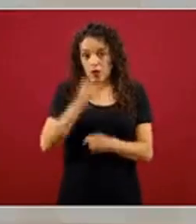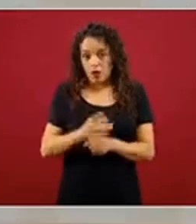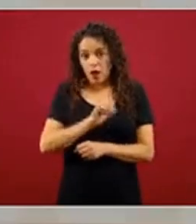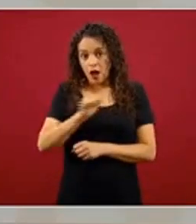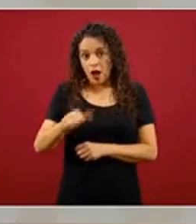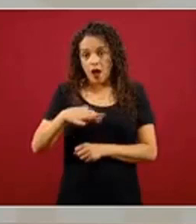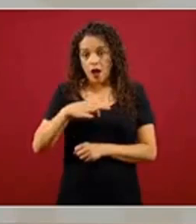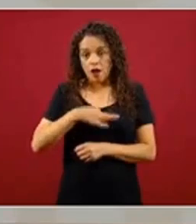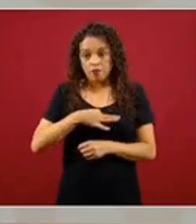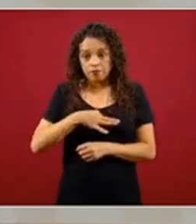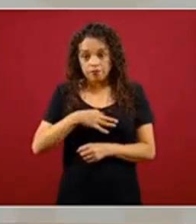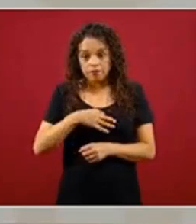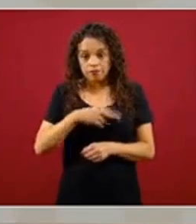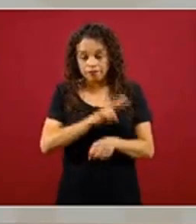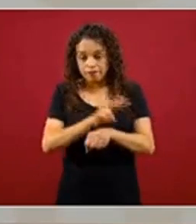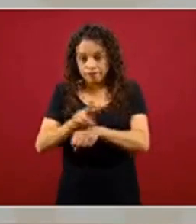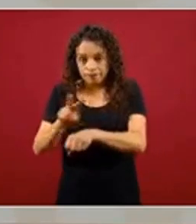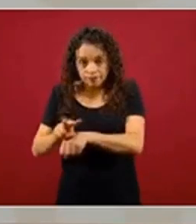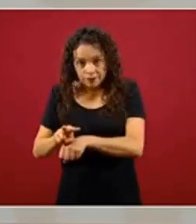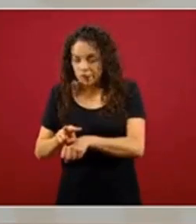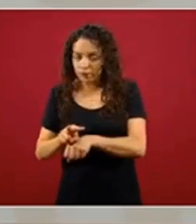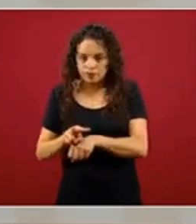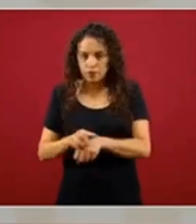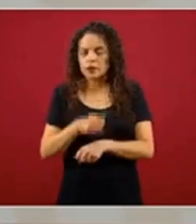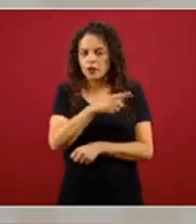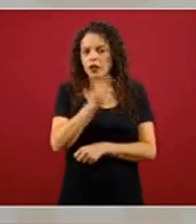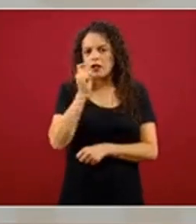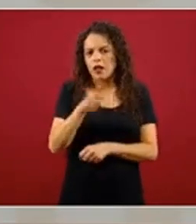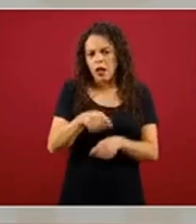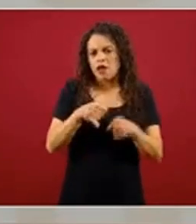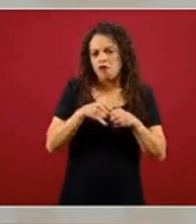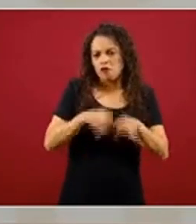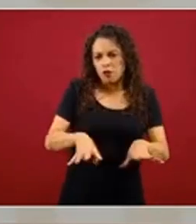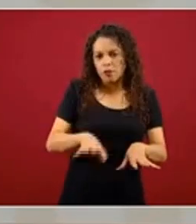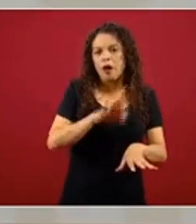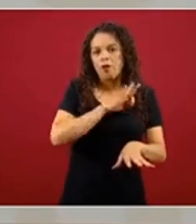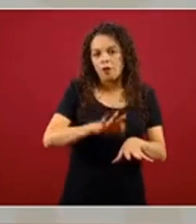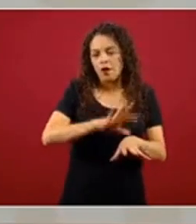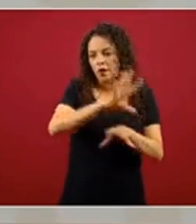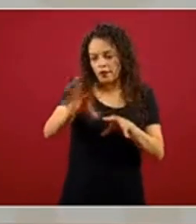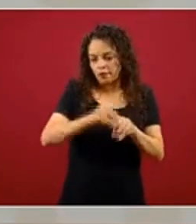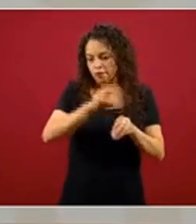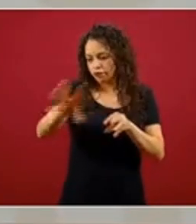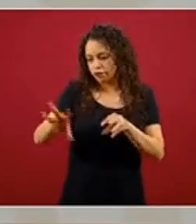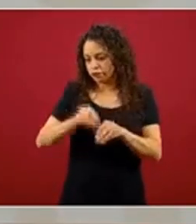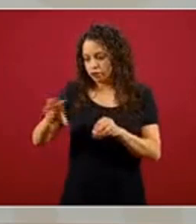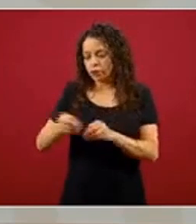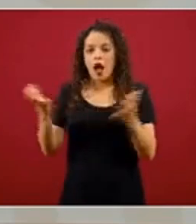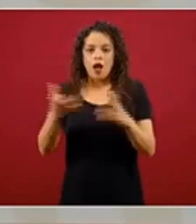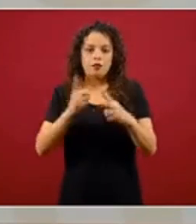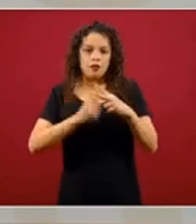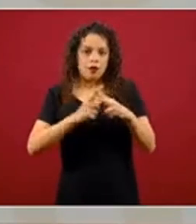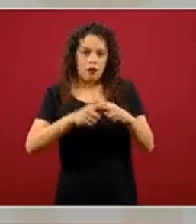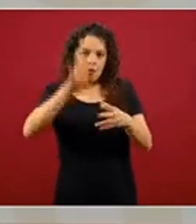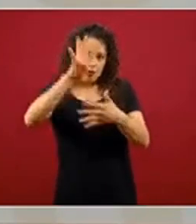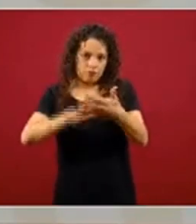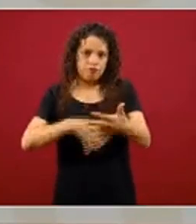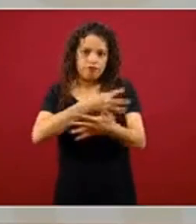hace uso de estos insumos, estas fuentes de información, para en su momento poder lograr toda la estadística que